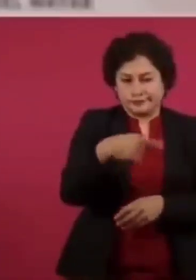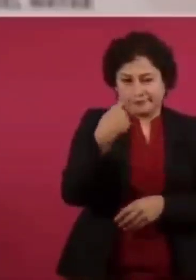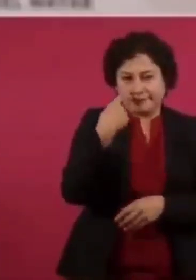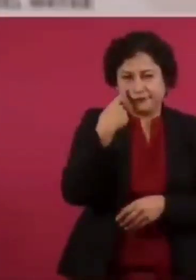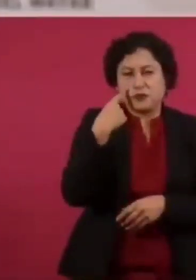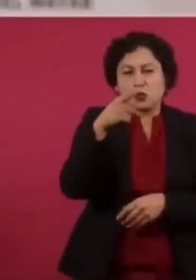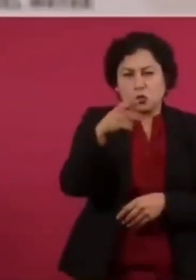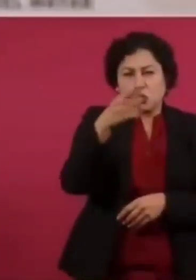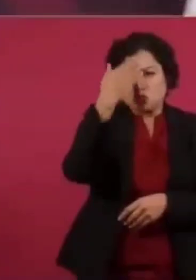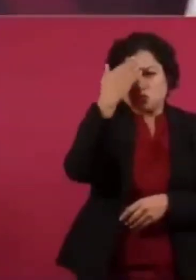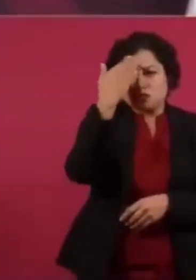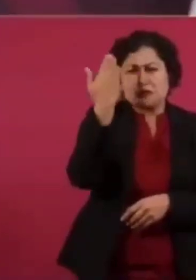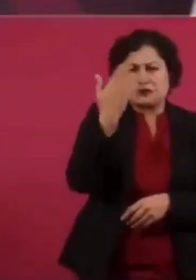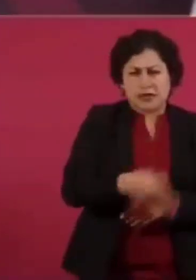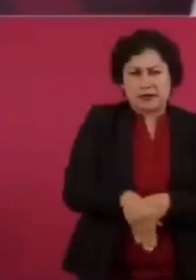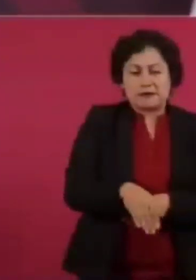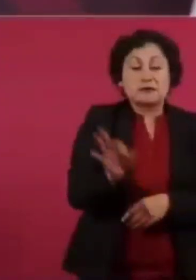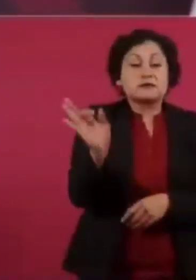¿Sabe lo que es dejar todo al mercado?